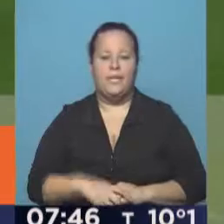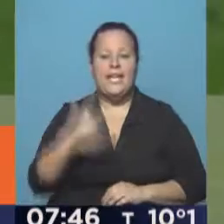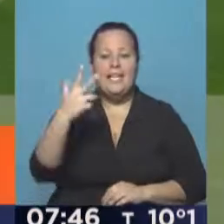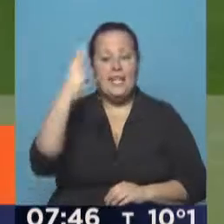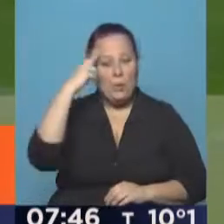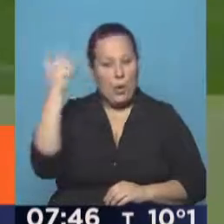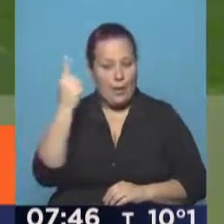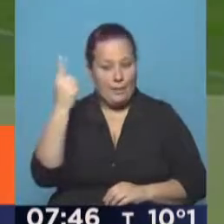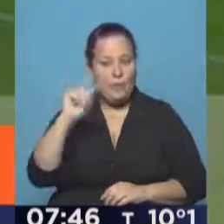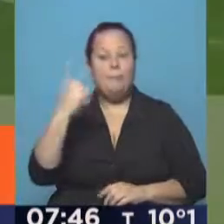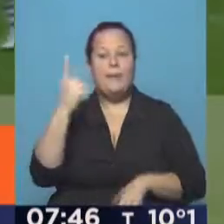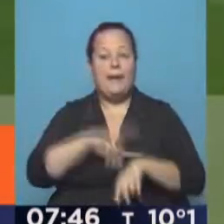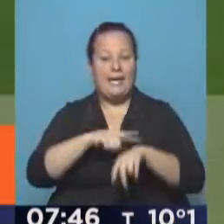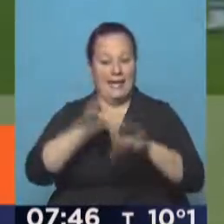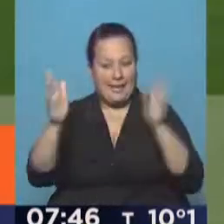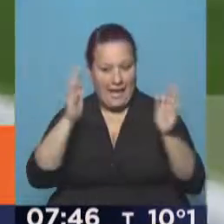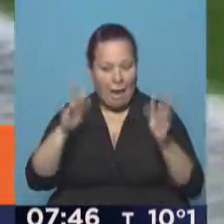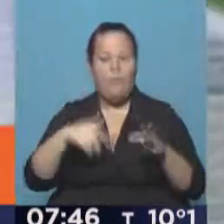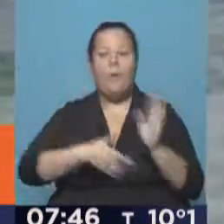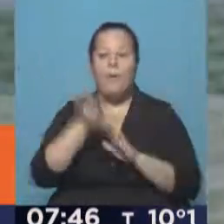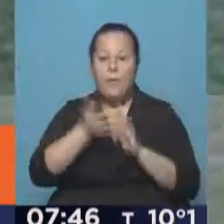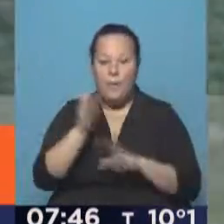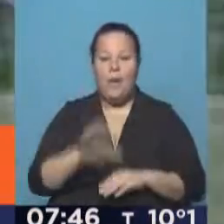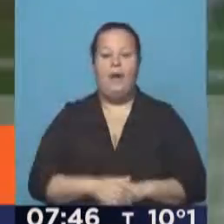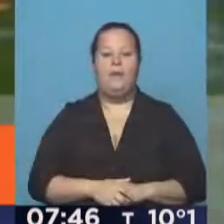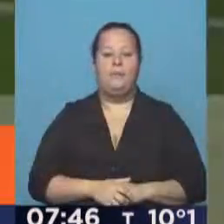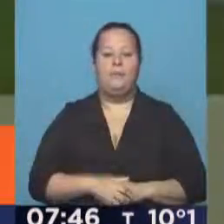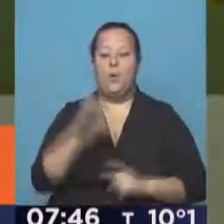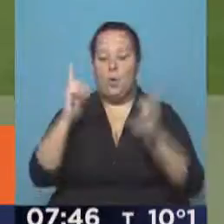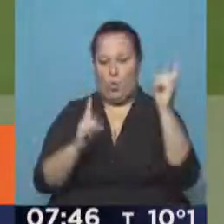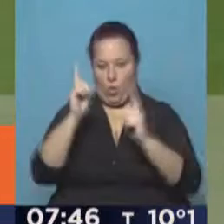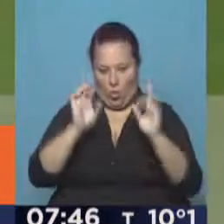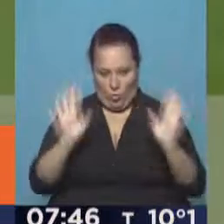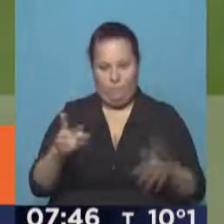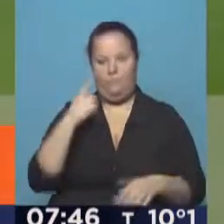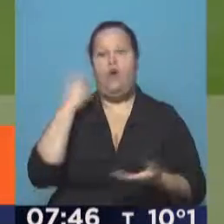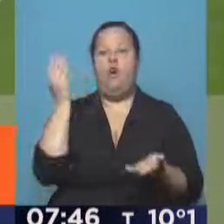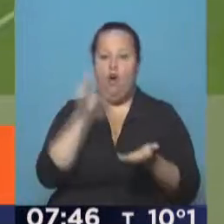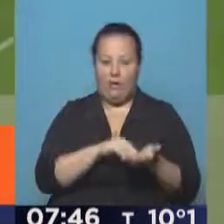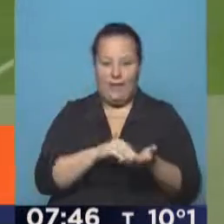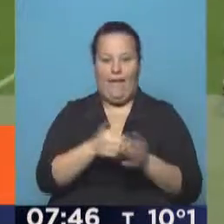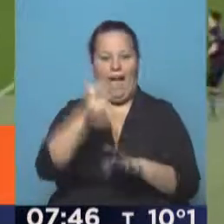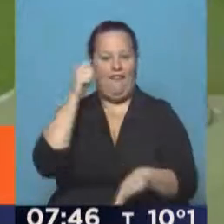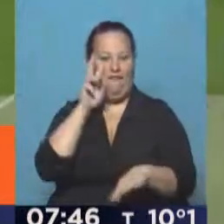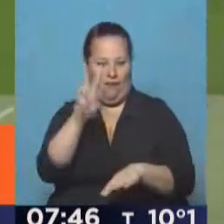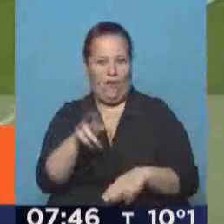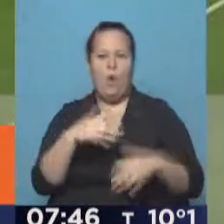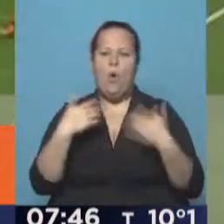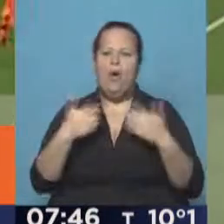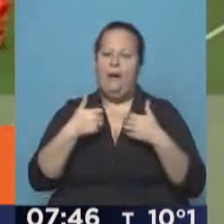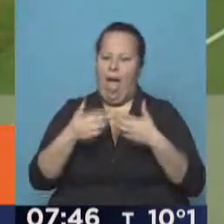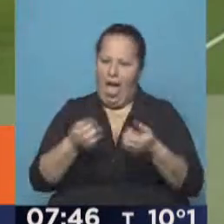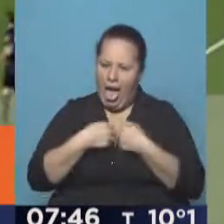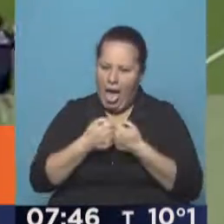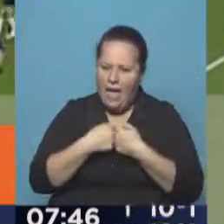39 minutos iban de la primera etapa cuando llegaba el momento del 1-1. Aquí está una vez más y visto desde atrás. ¿Había posición